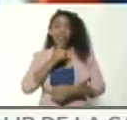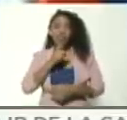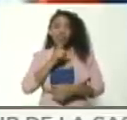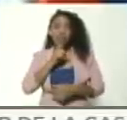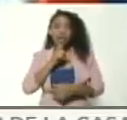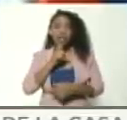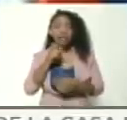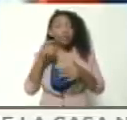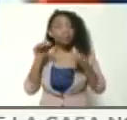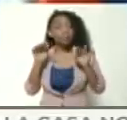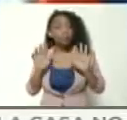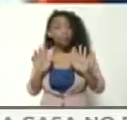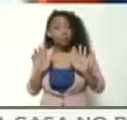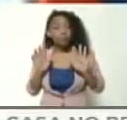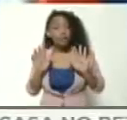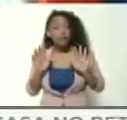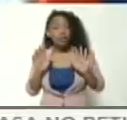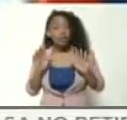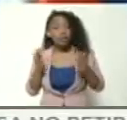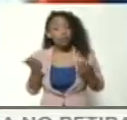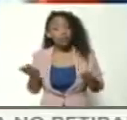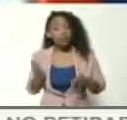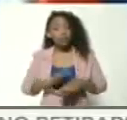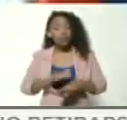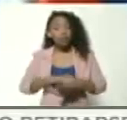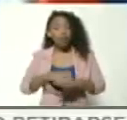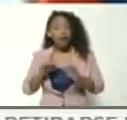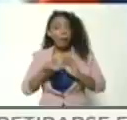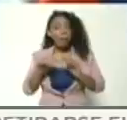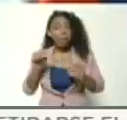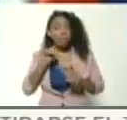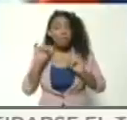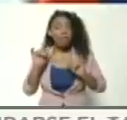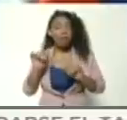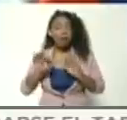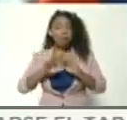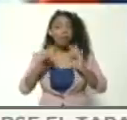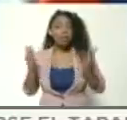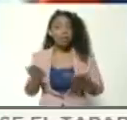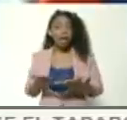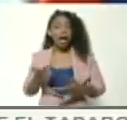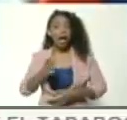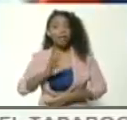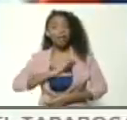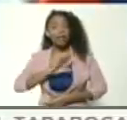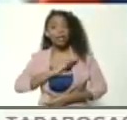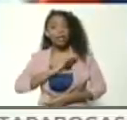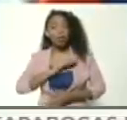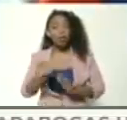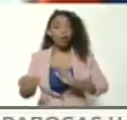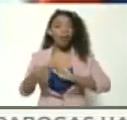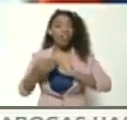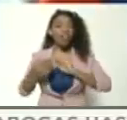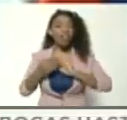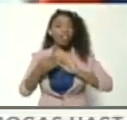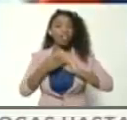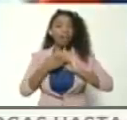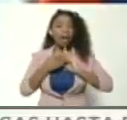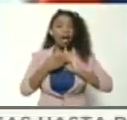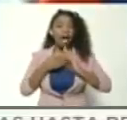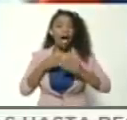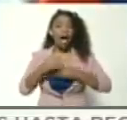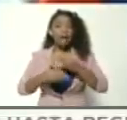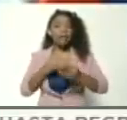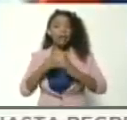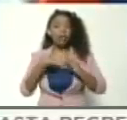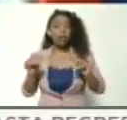inclusive por lo que la propia pandemia ha tenido como afectación a ser en todas